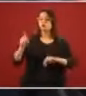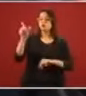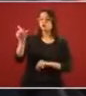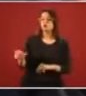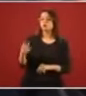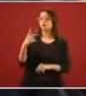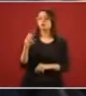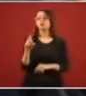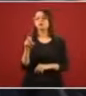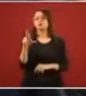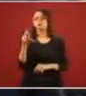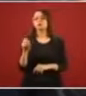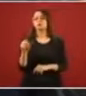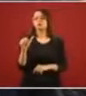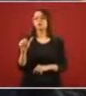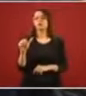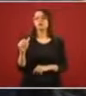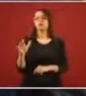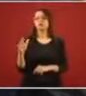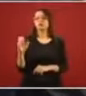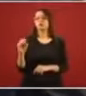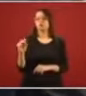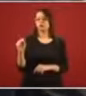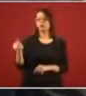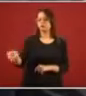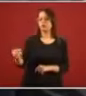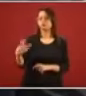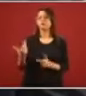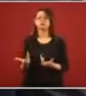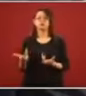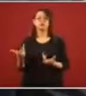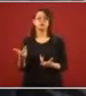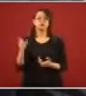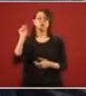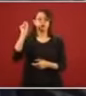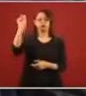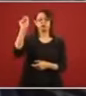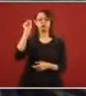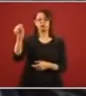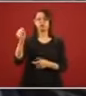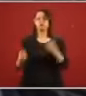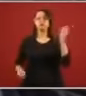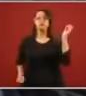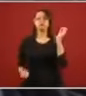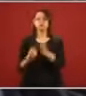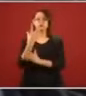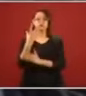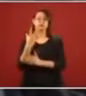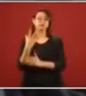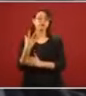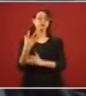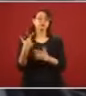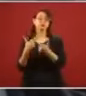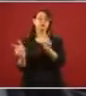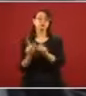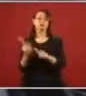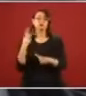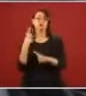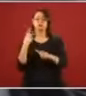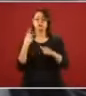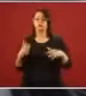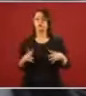líder sindical y fundador de un nuevo partido, Fuerza Social, que va muy bien. Nos platicaron en el INE que va muy bien, se